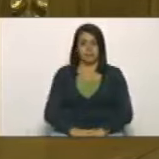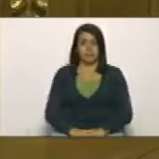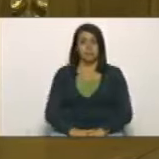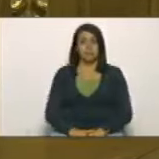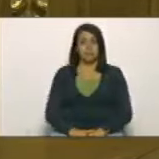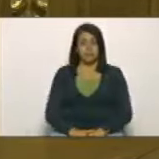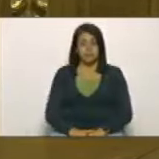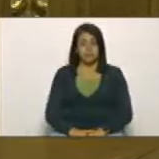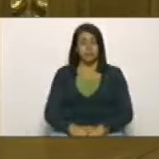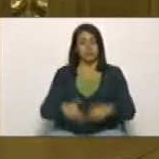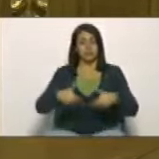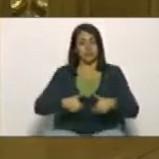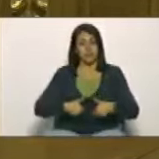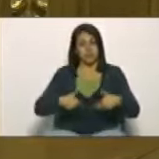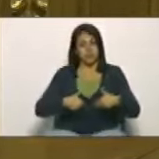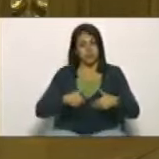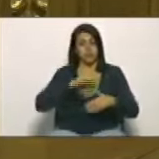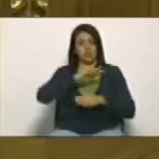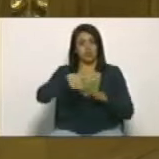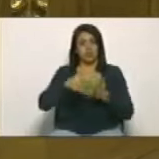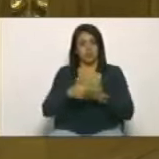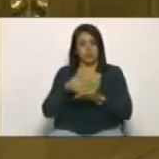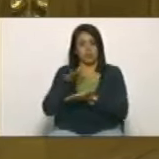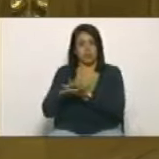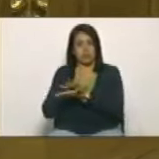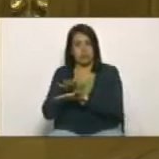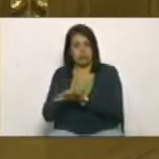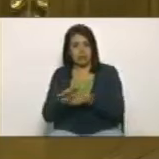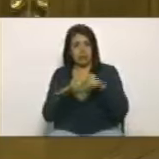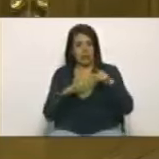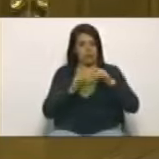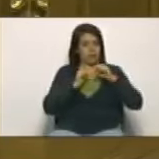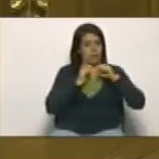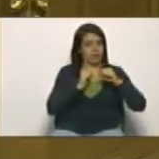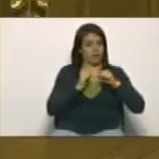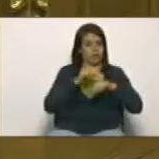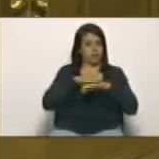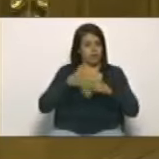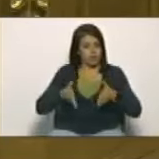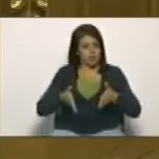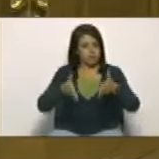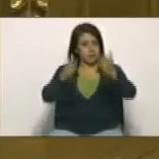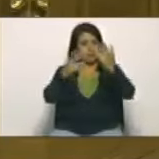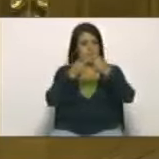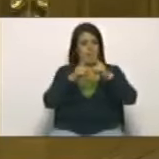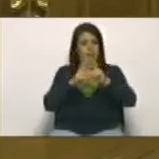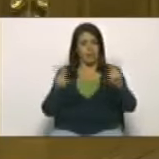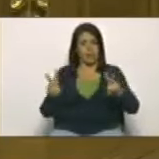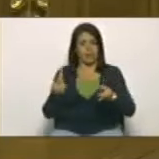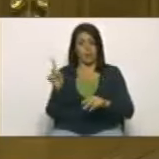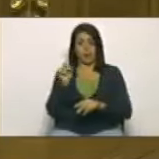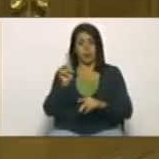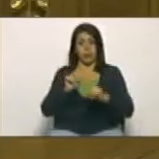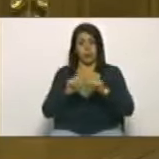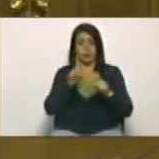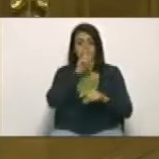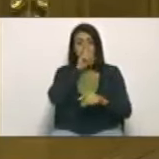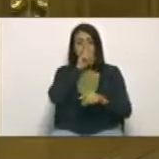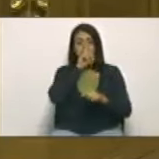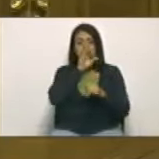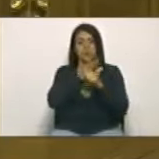su sindéresis, de calma y cordura, que el camino es la paz. Pero no podemos